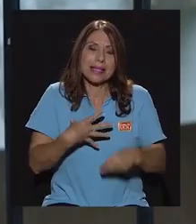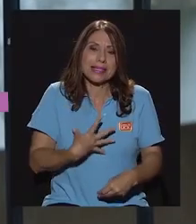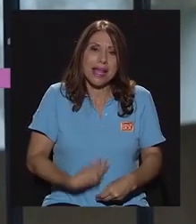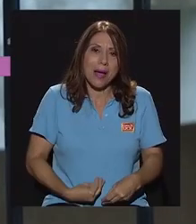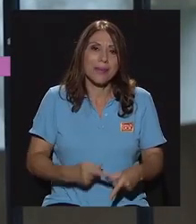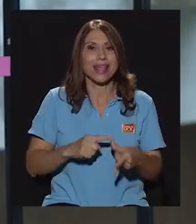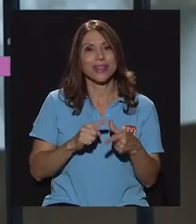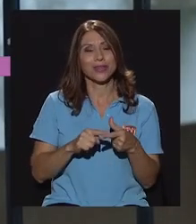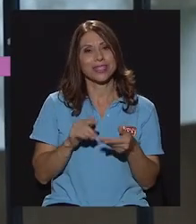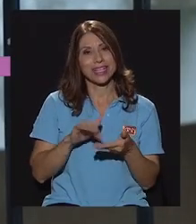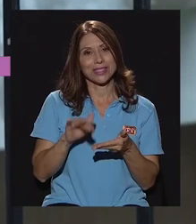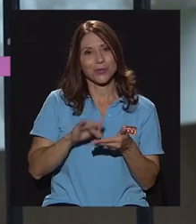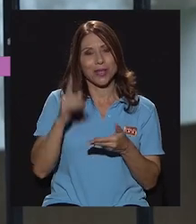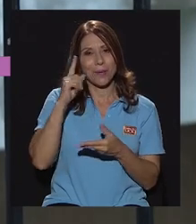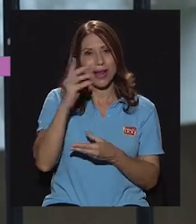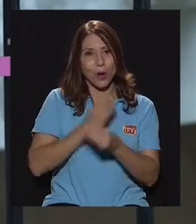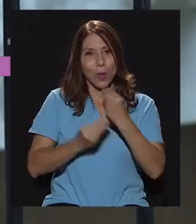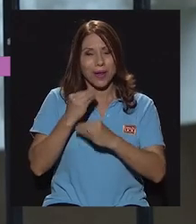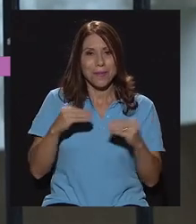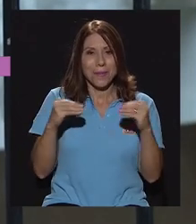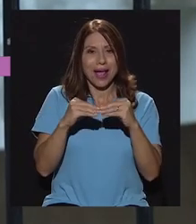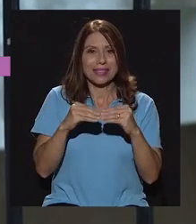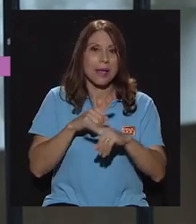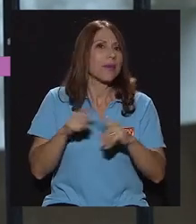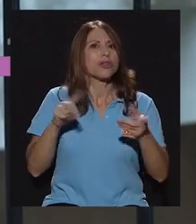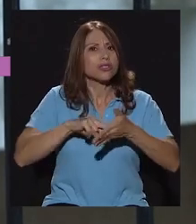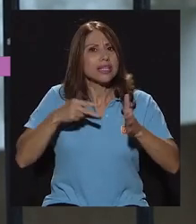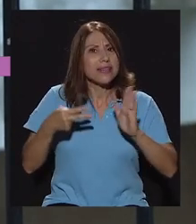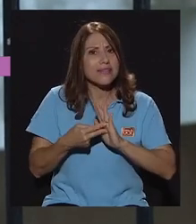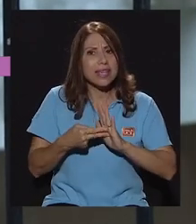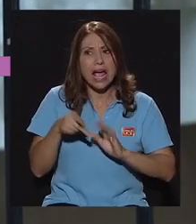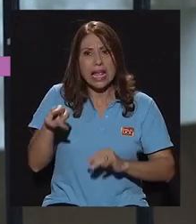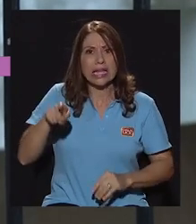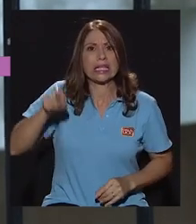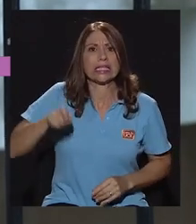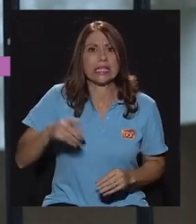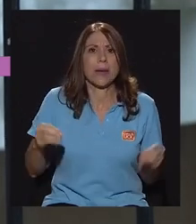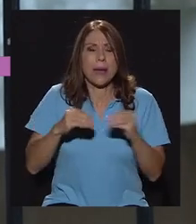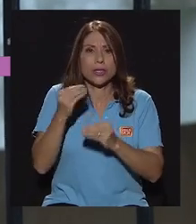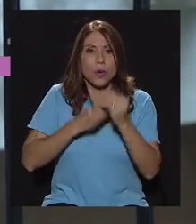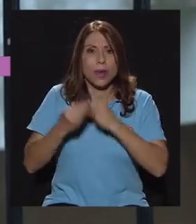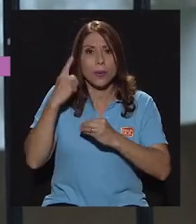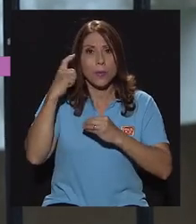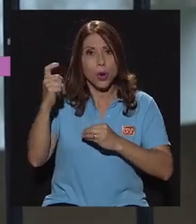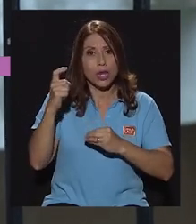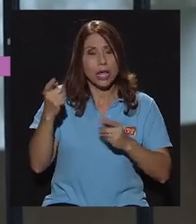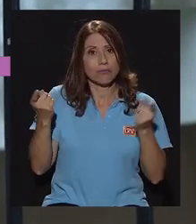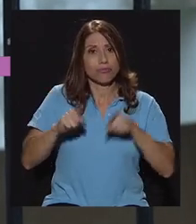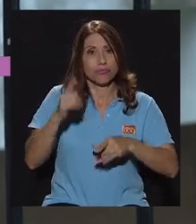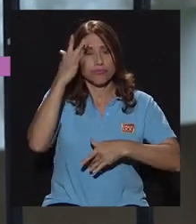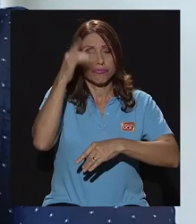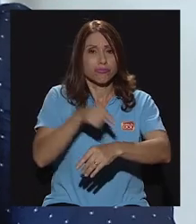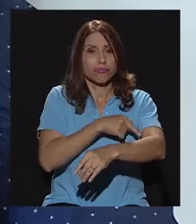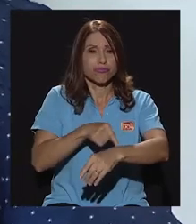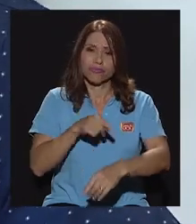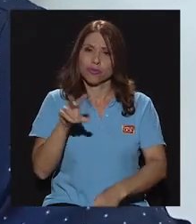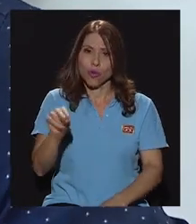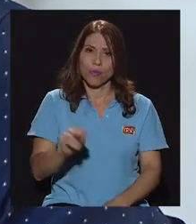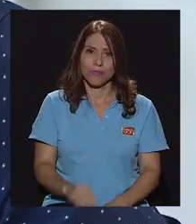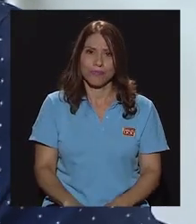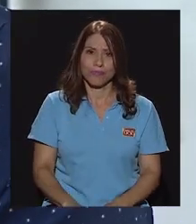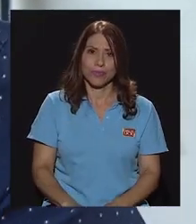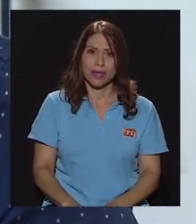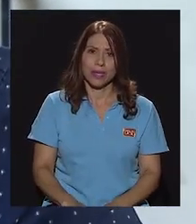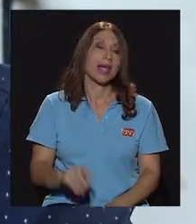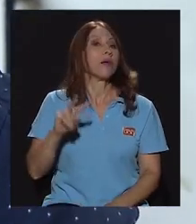para comer más, ¿verdad? Pero no es que tenga mayor necesidad de alimentos. Marcela, vamos a hacer